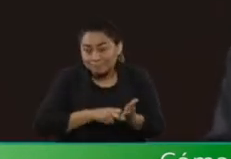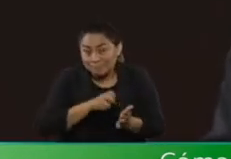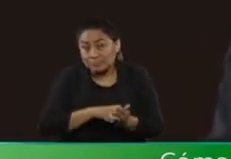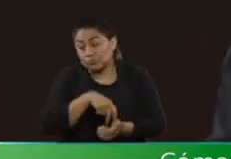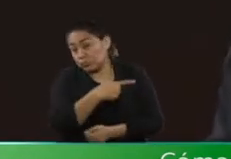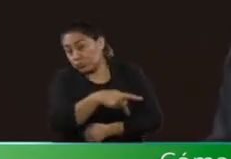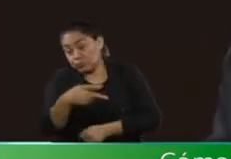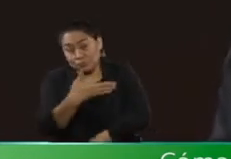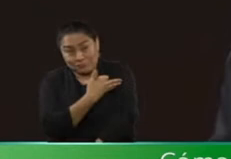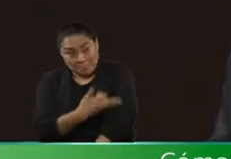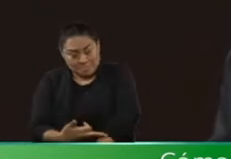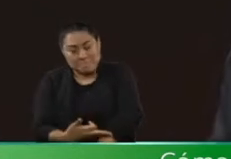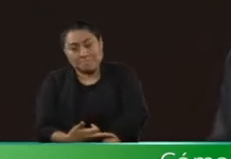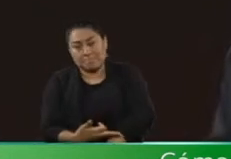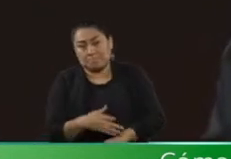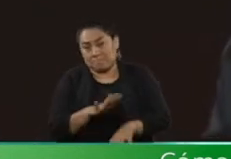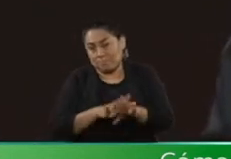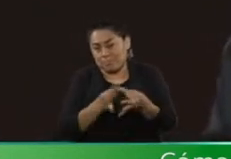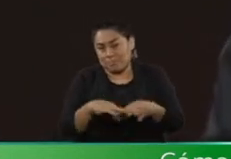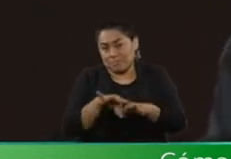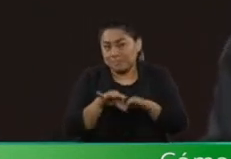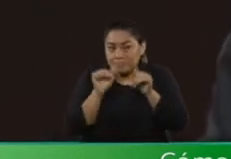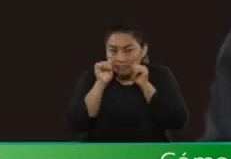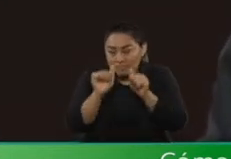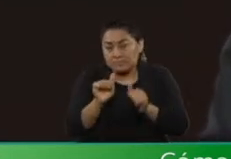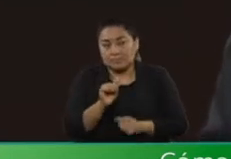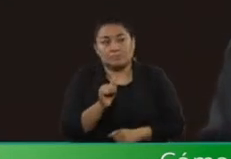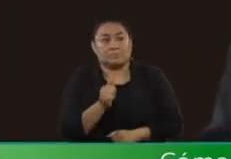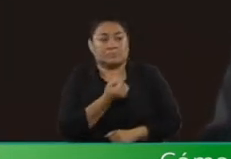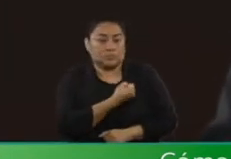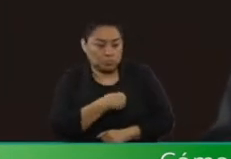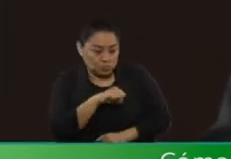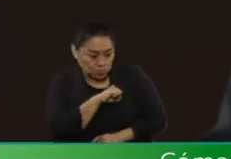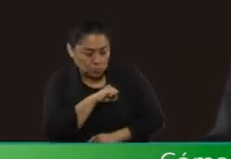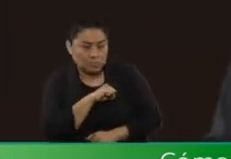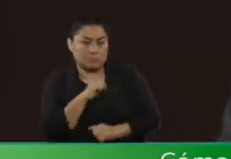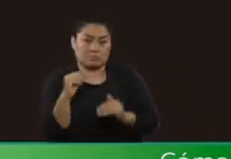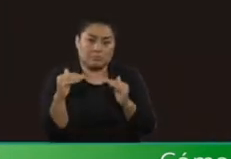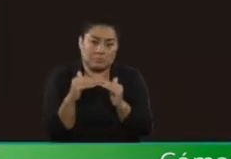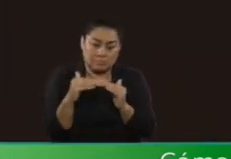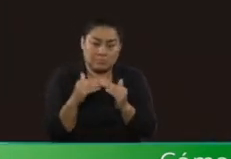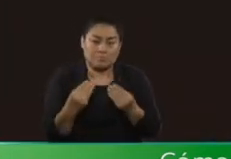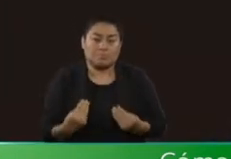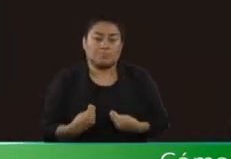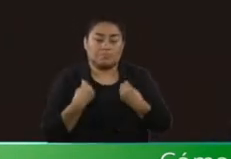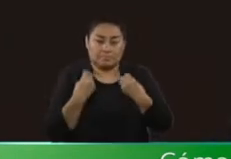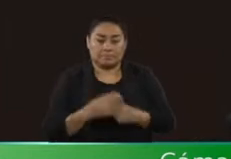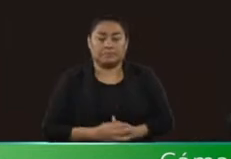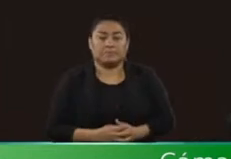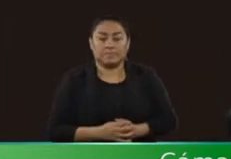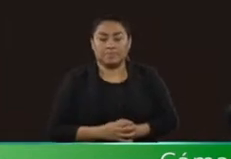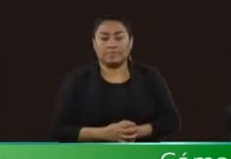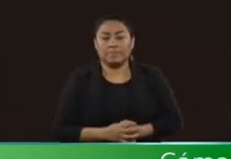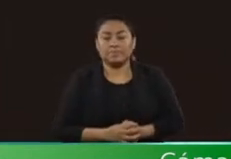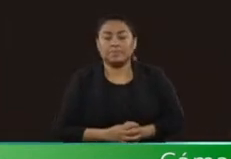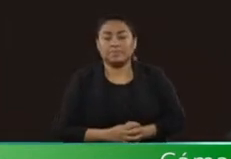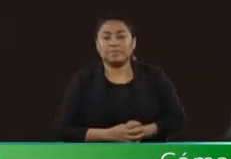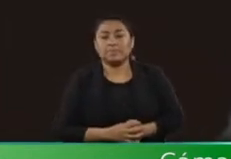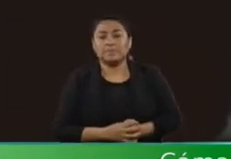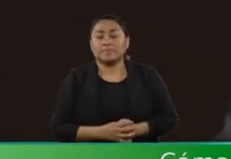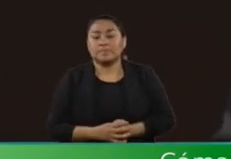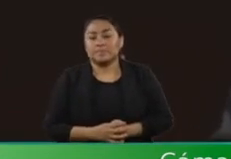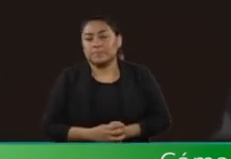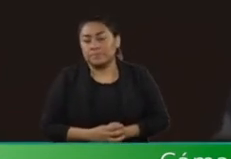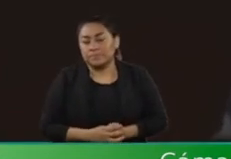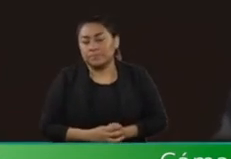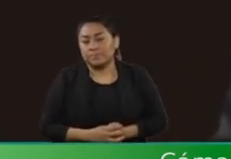familias, quienes se encargan de lo más valioso, que es nuestra salud, la educación, la salud y la vivienda. Por lo tanto, a las